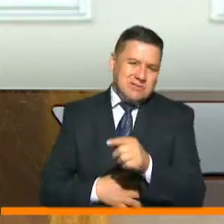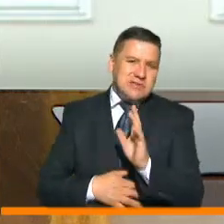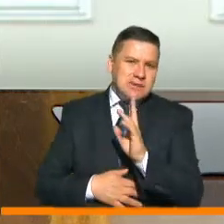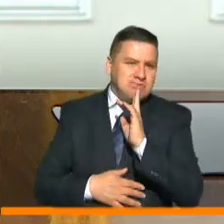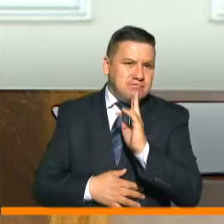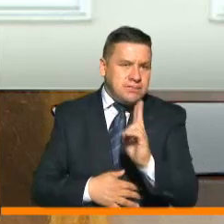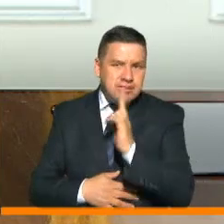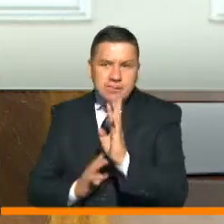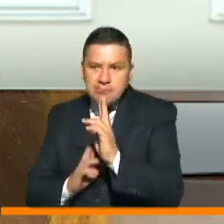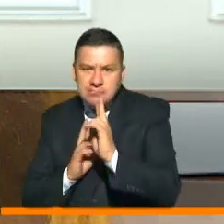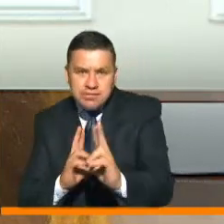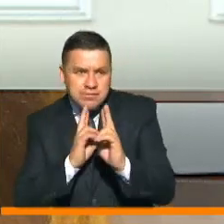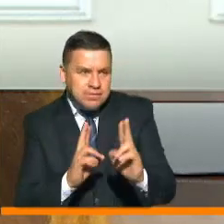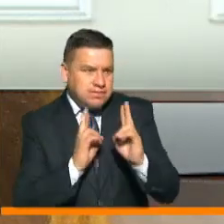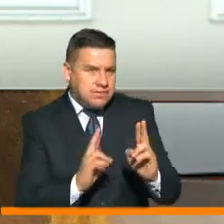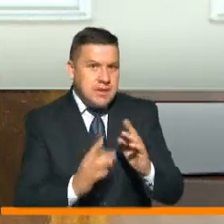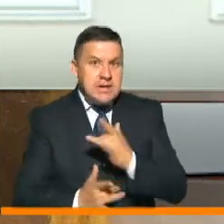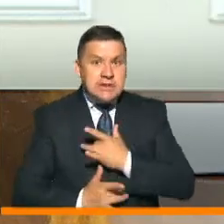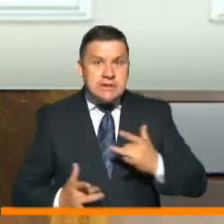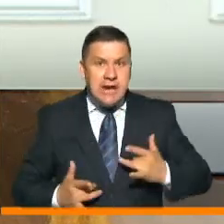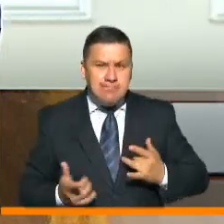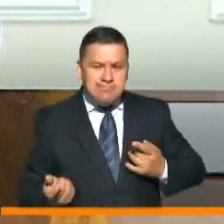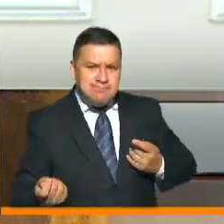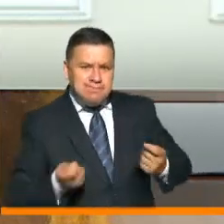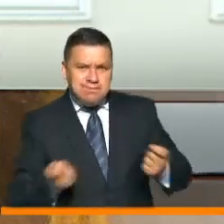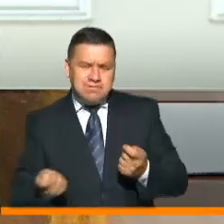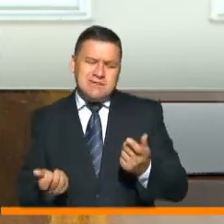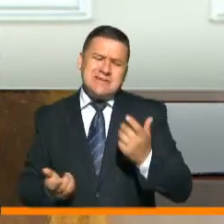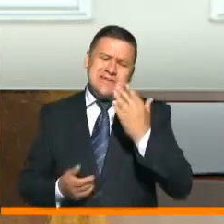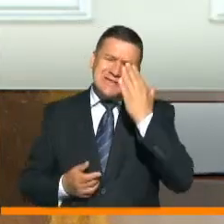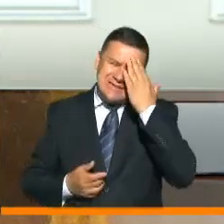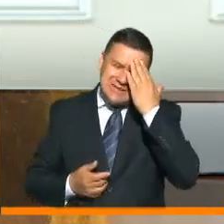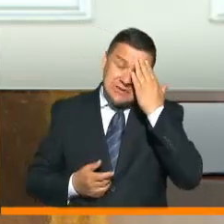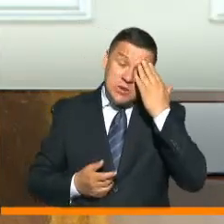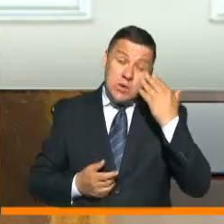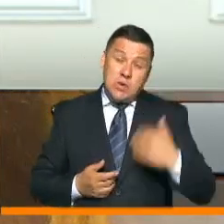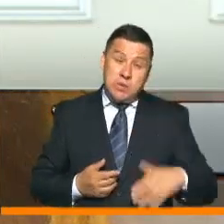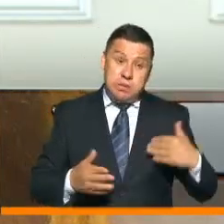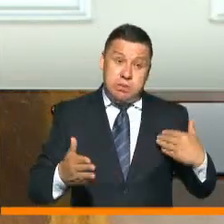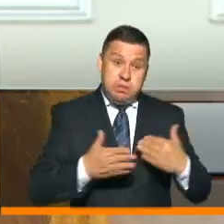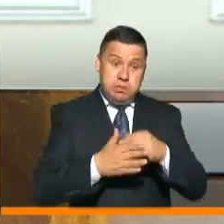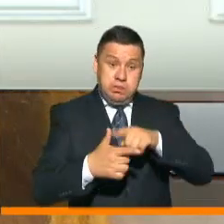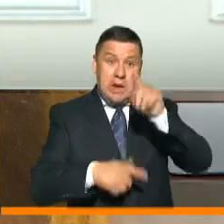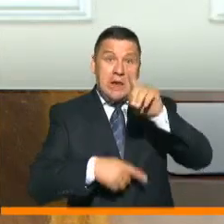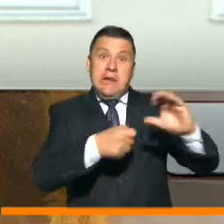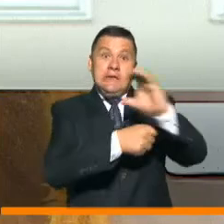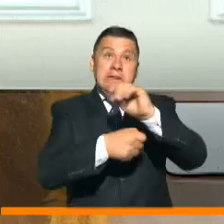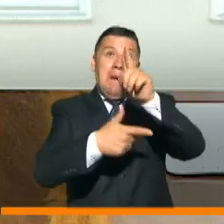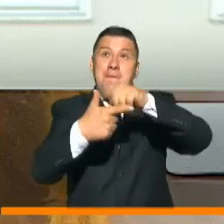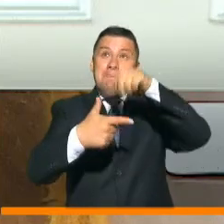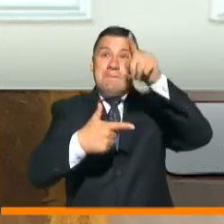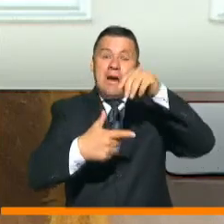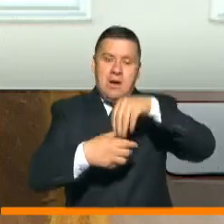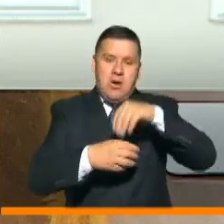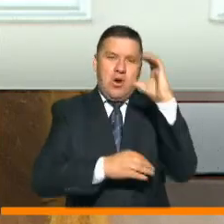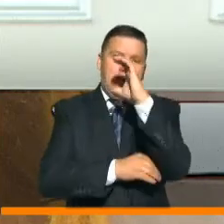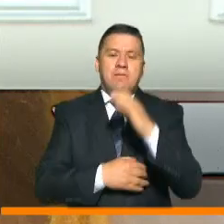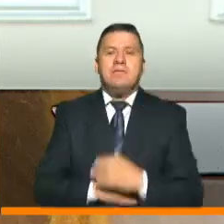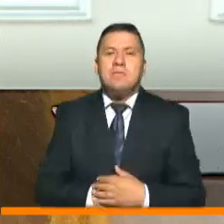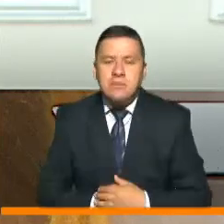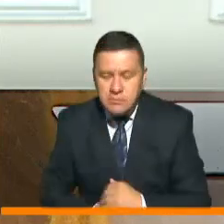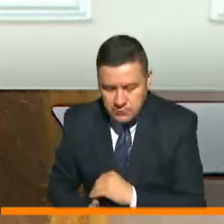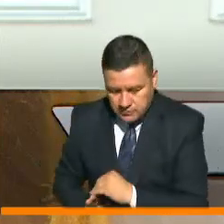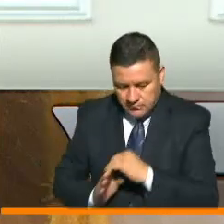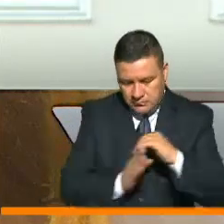de responder en el sistema de salud a toda esta embestida que se ve ya en varias ciudades de nuestro país.